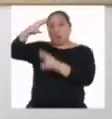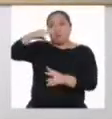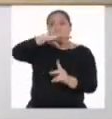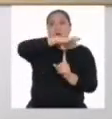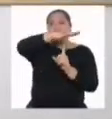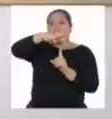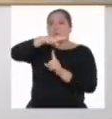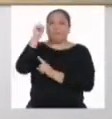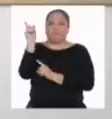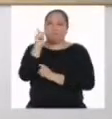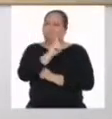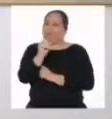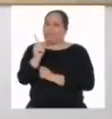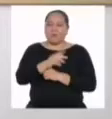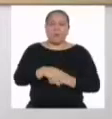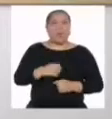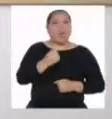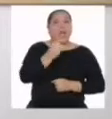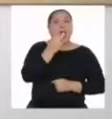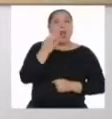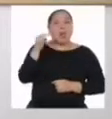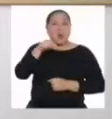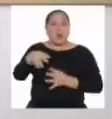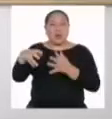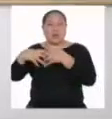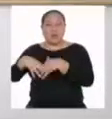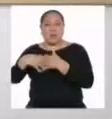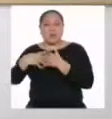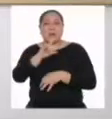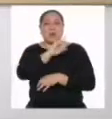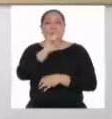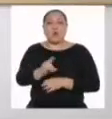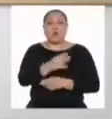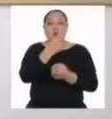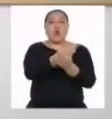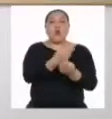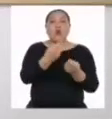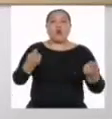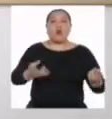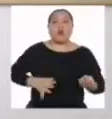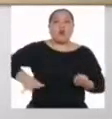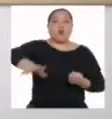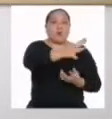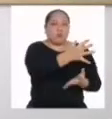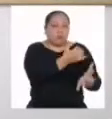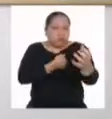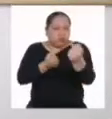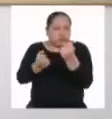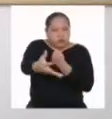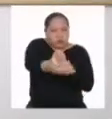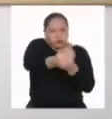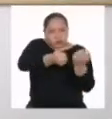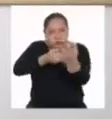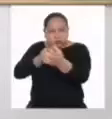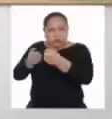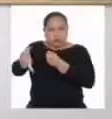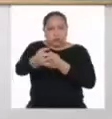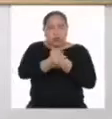al ambiente y además están usando los recursos generales de manera